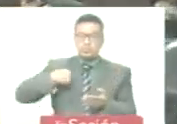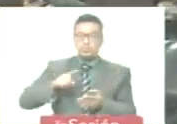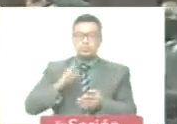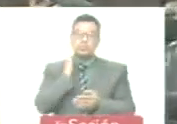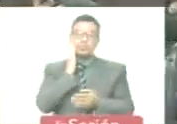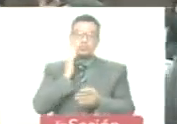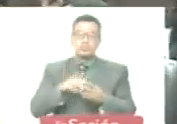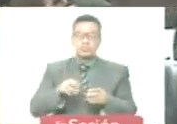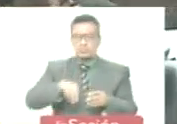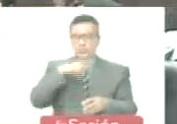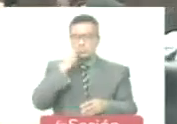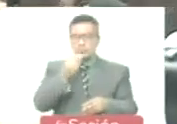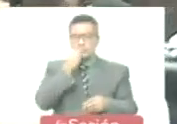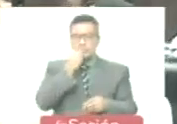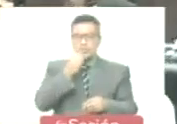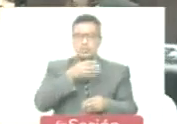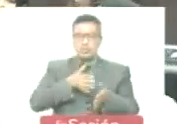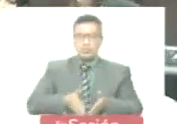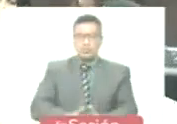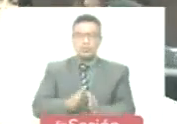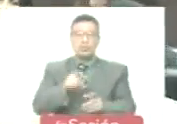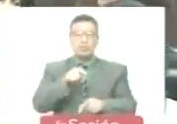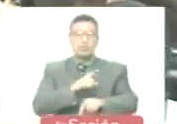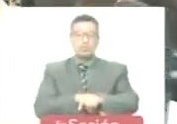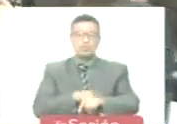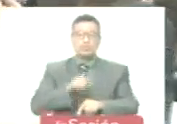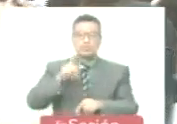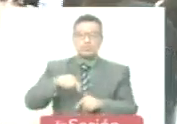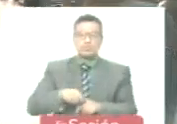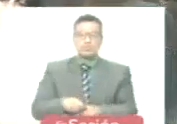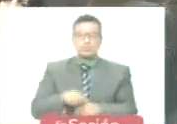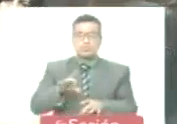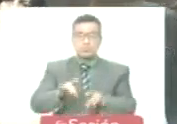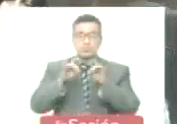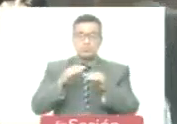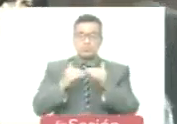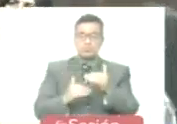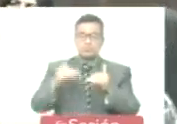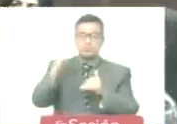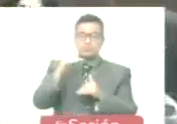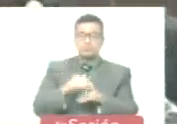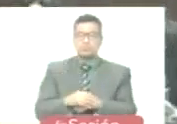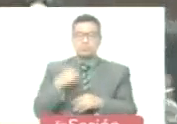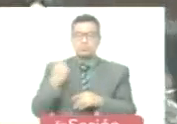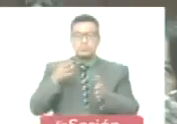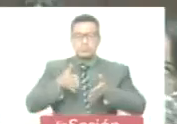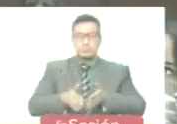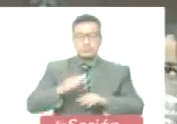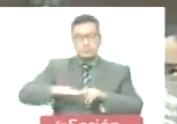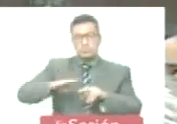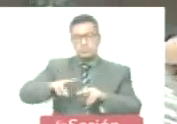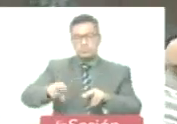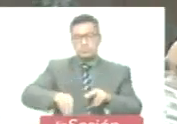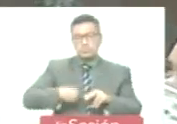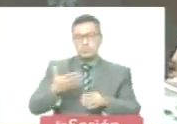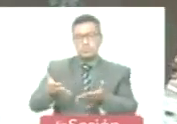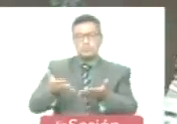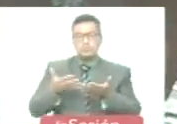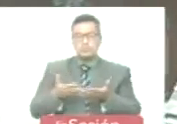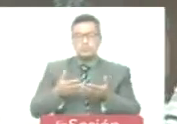madres de alimentar a sus recién nacidos, así como del interés superior que son los niños, puedan recibir